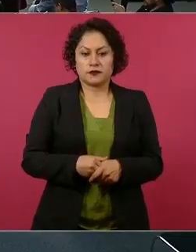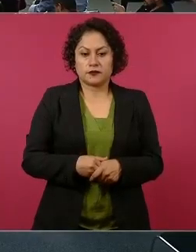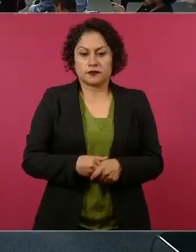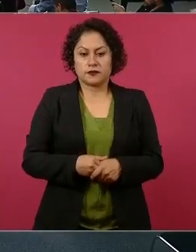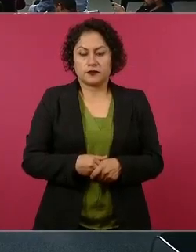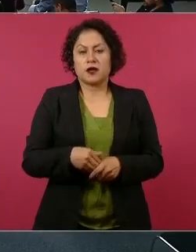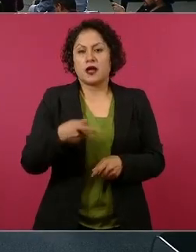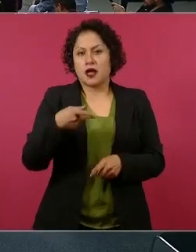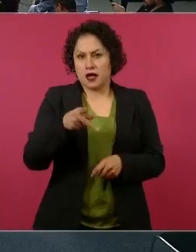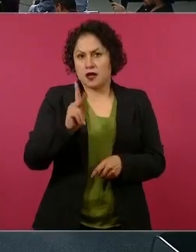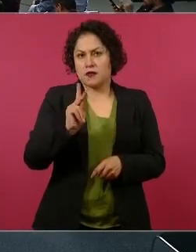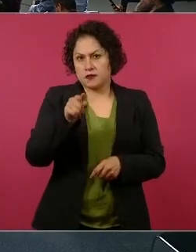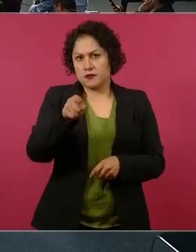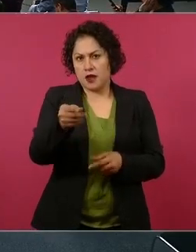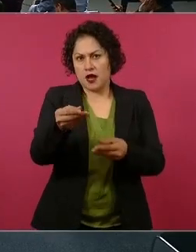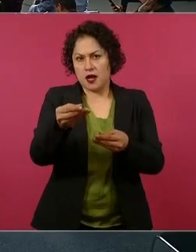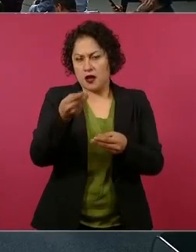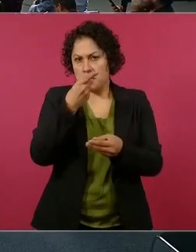a analizar.